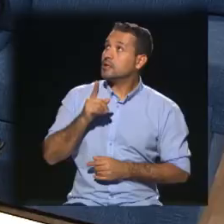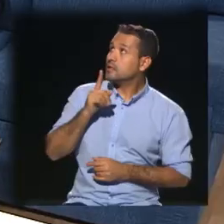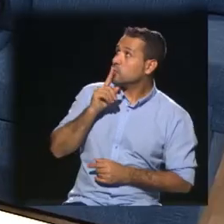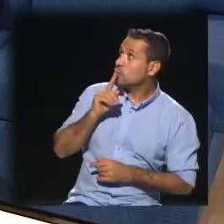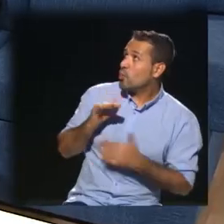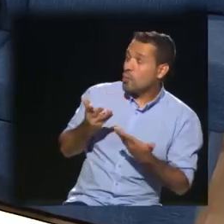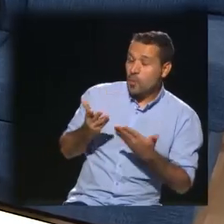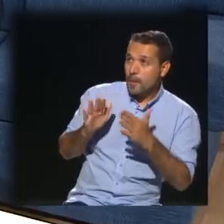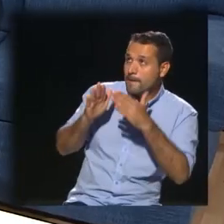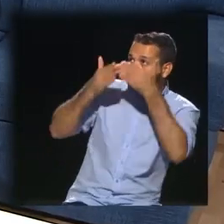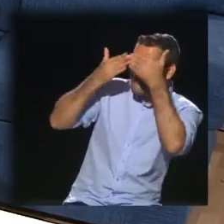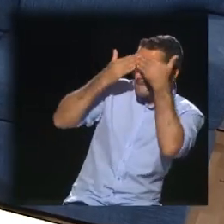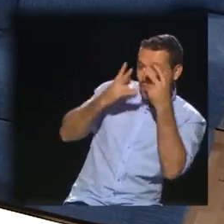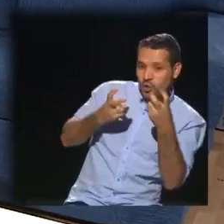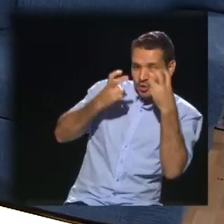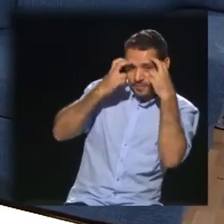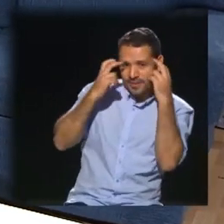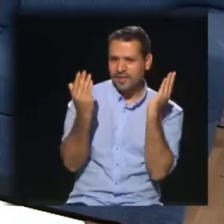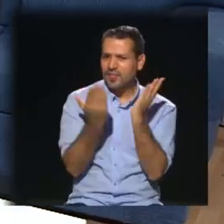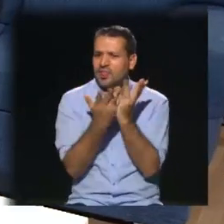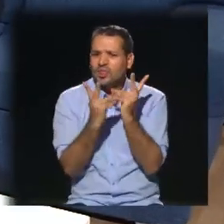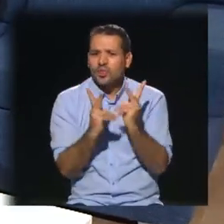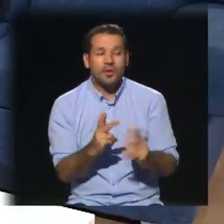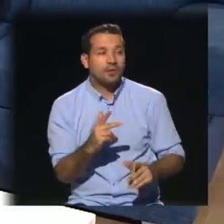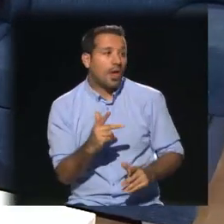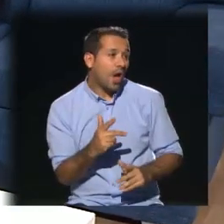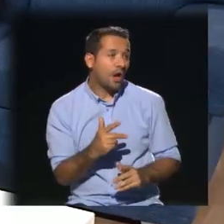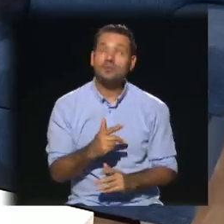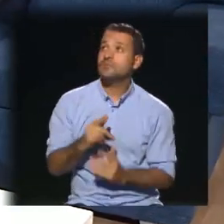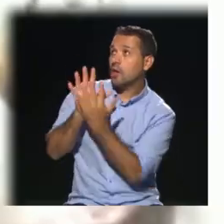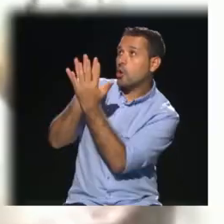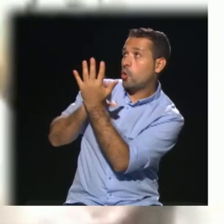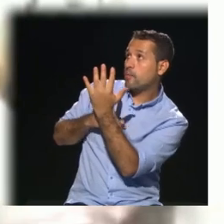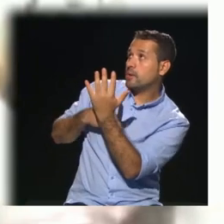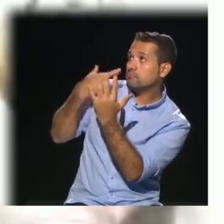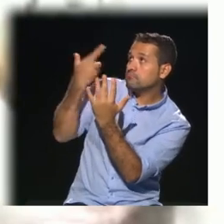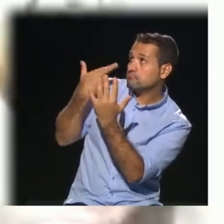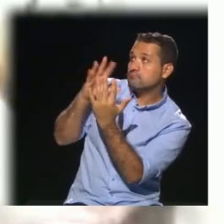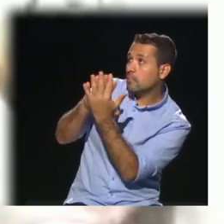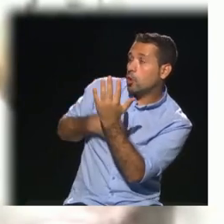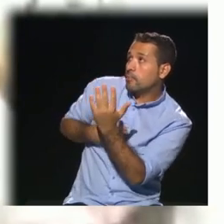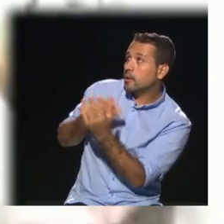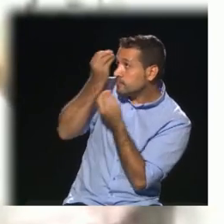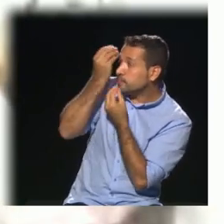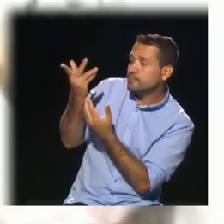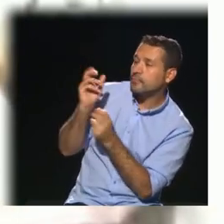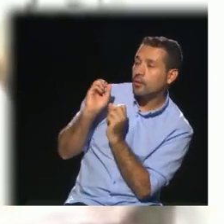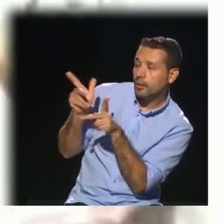el conocimiento, porque al estudiante solo le queda entonces repetir lo que la autoridad del profesor ya le ha